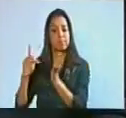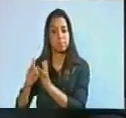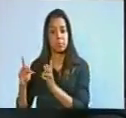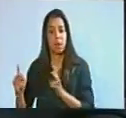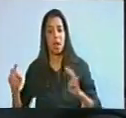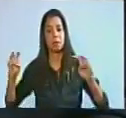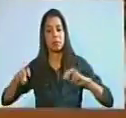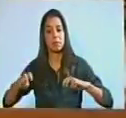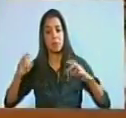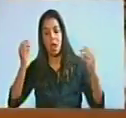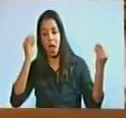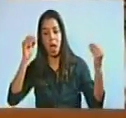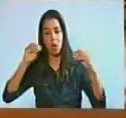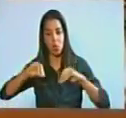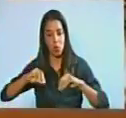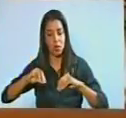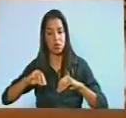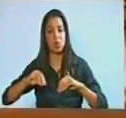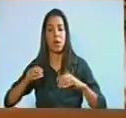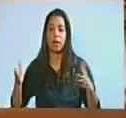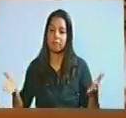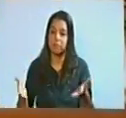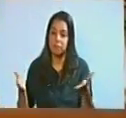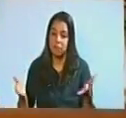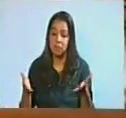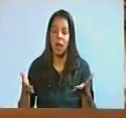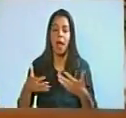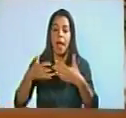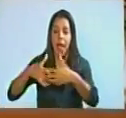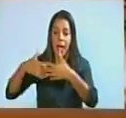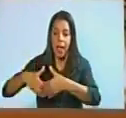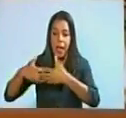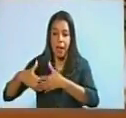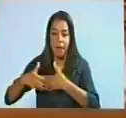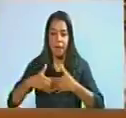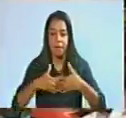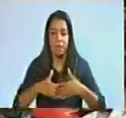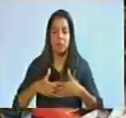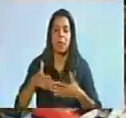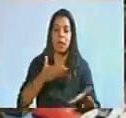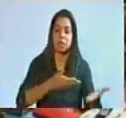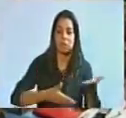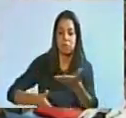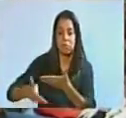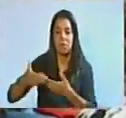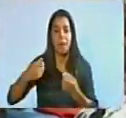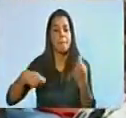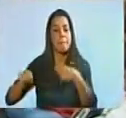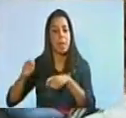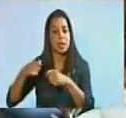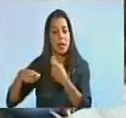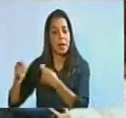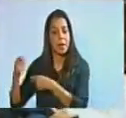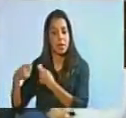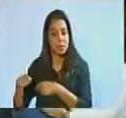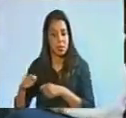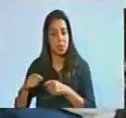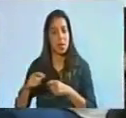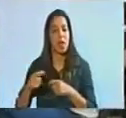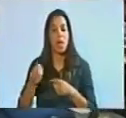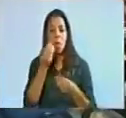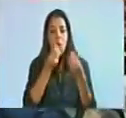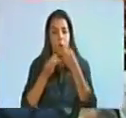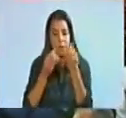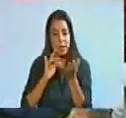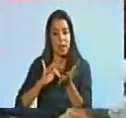trabajadores a través del estímulo a la producción, distribución y comercialización de los bienes